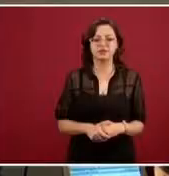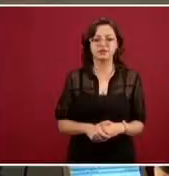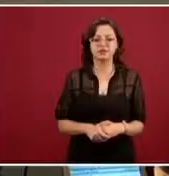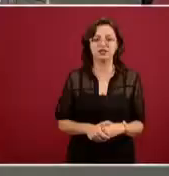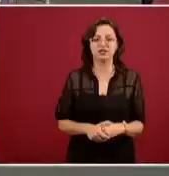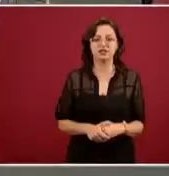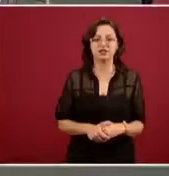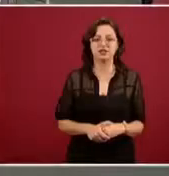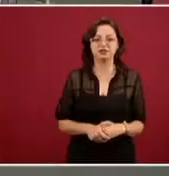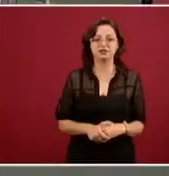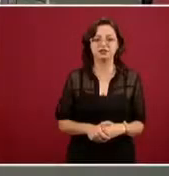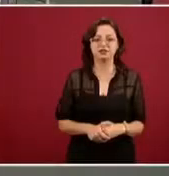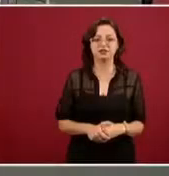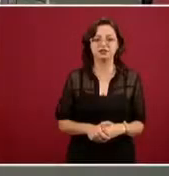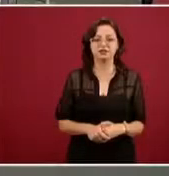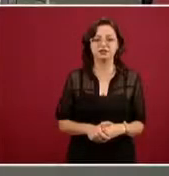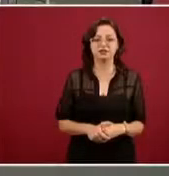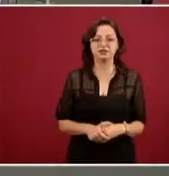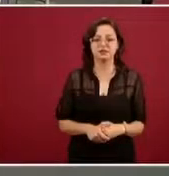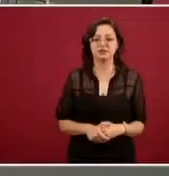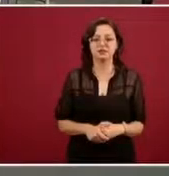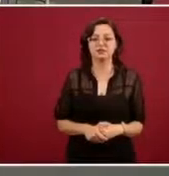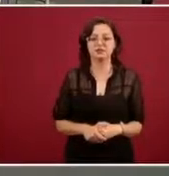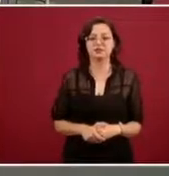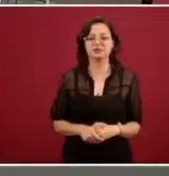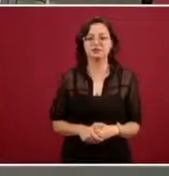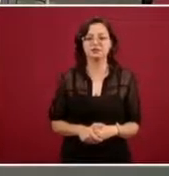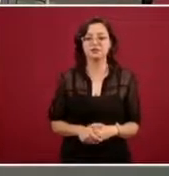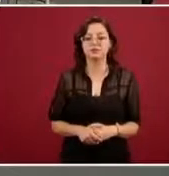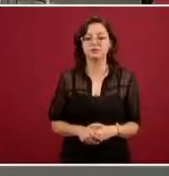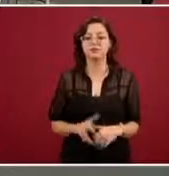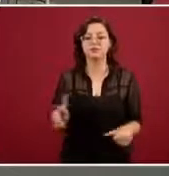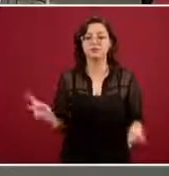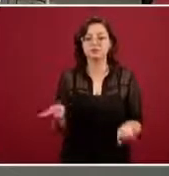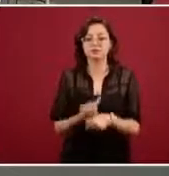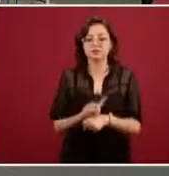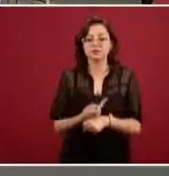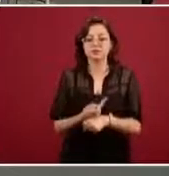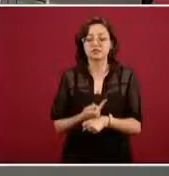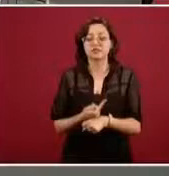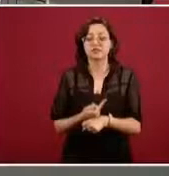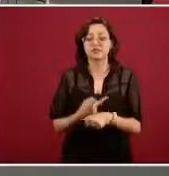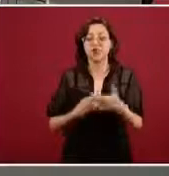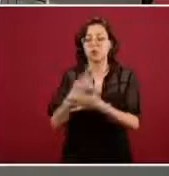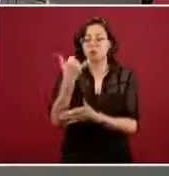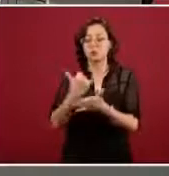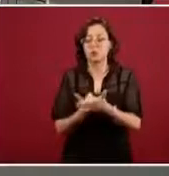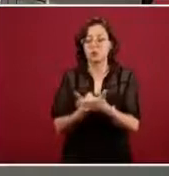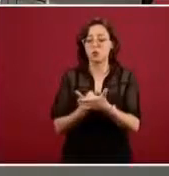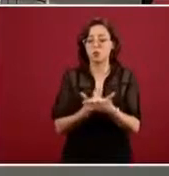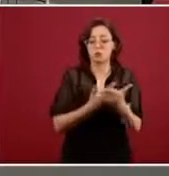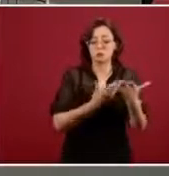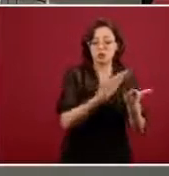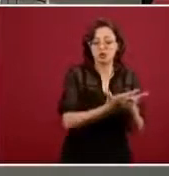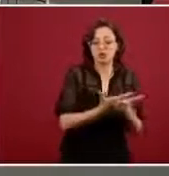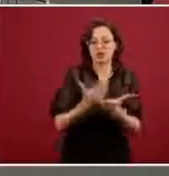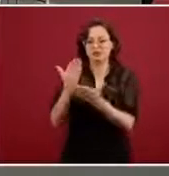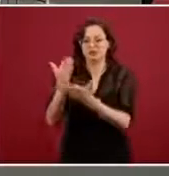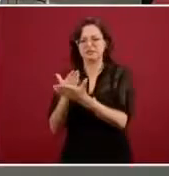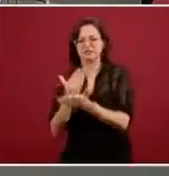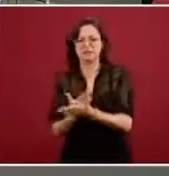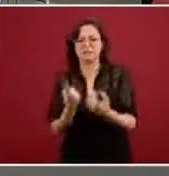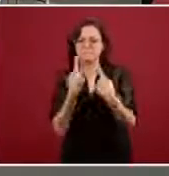Gracias, doctor. Solamente saber qué ocurre antes, porque entiendo que el proyecto y la guía son similares. O